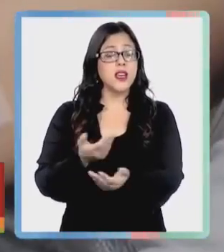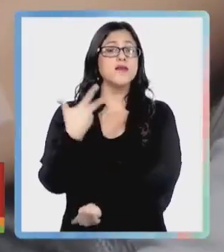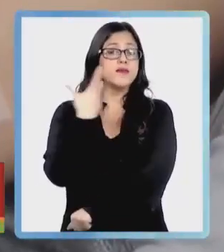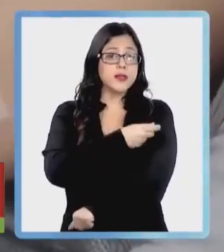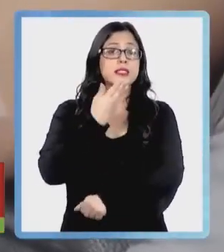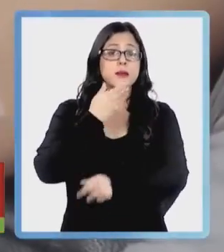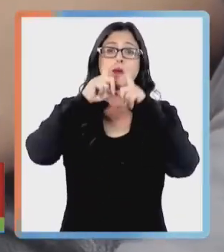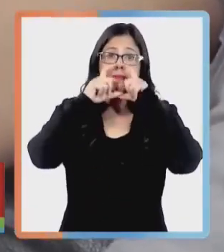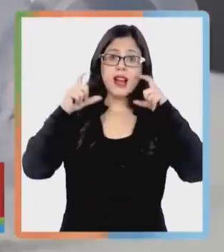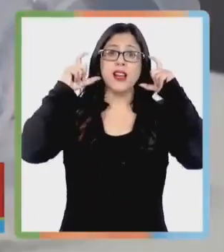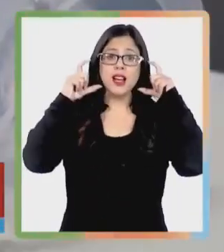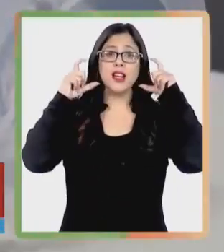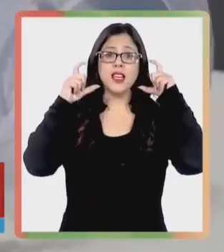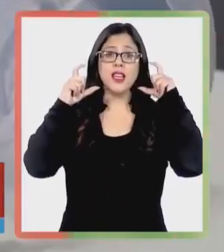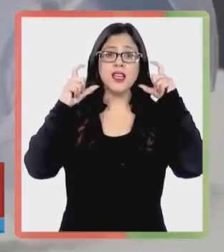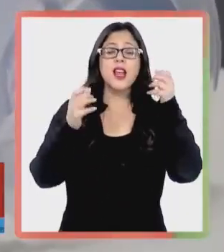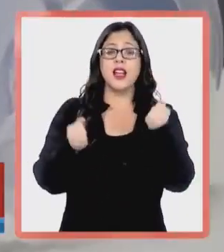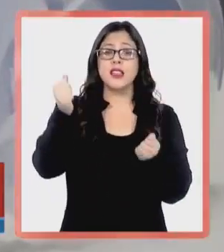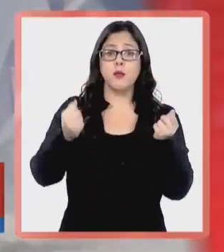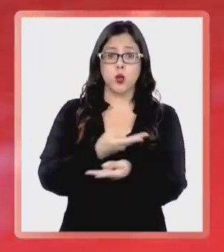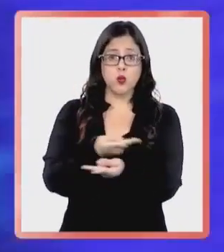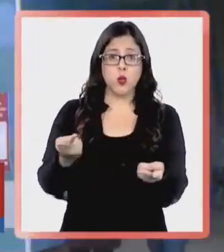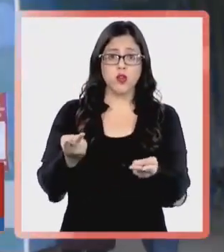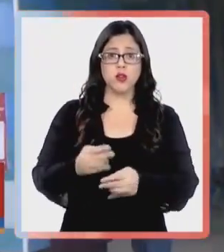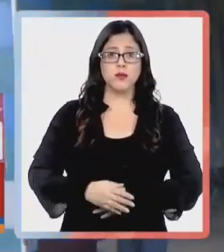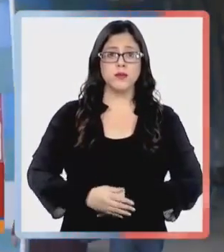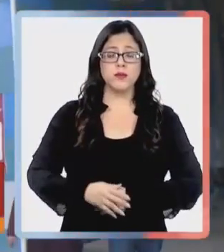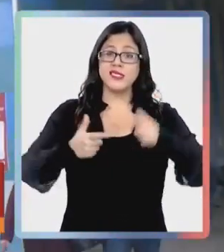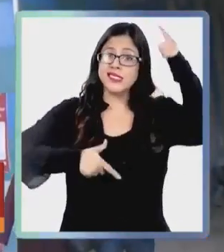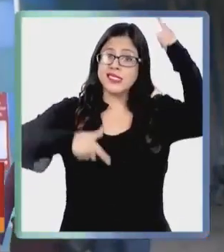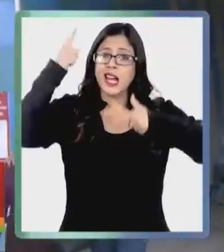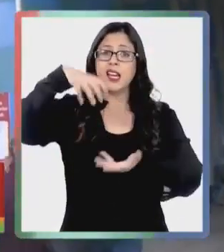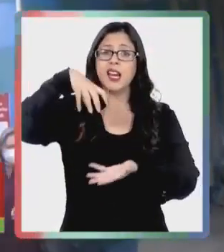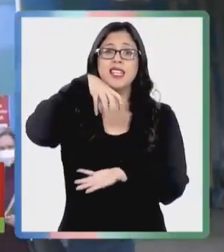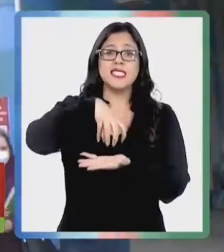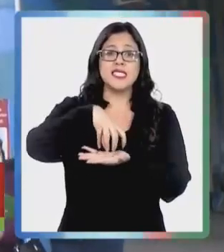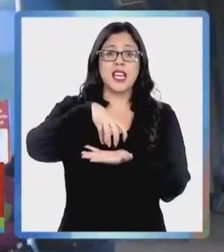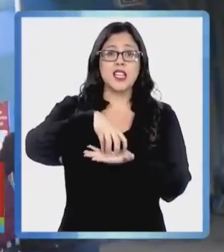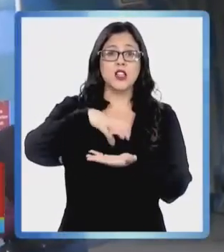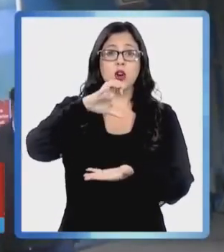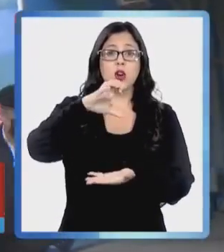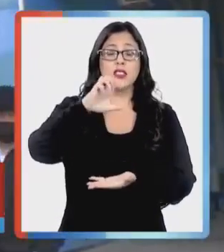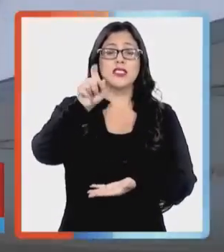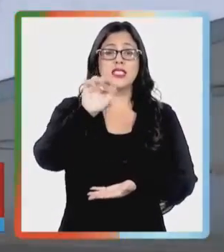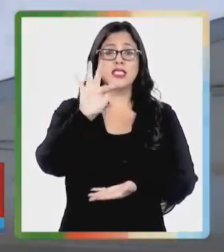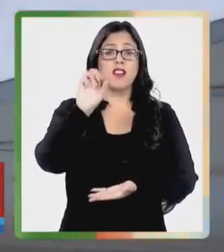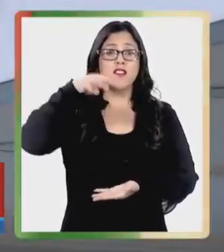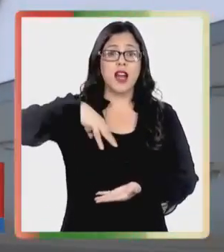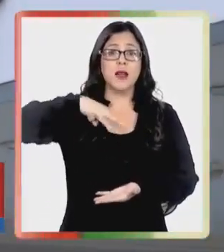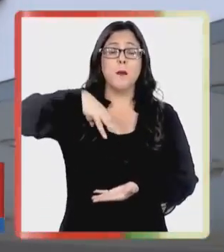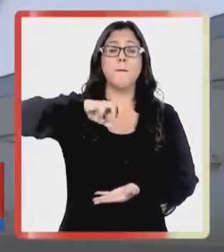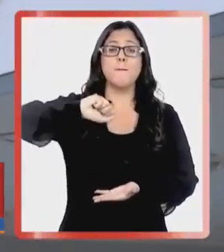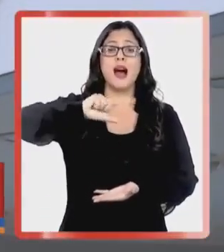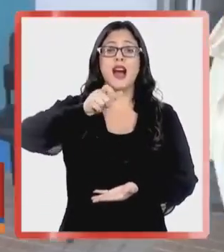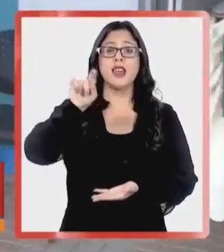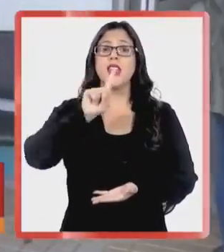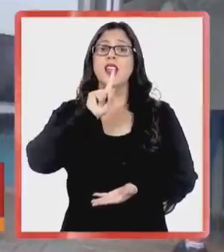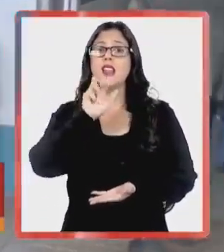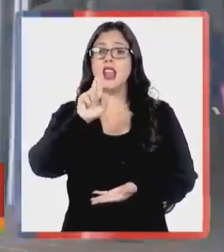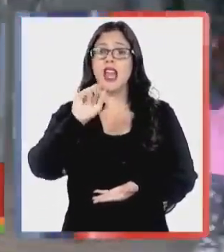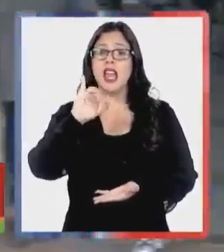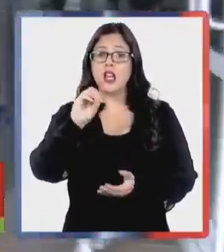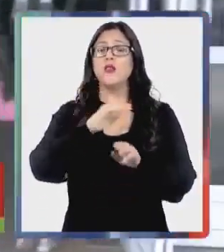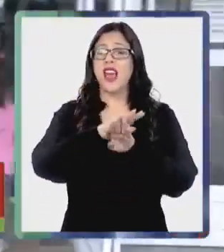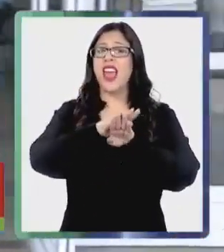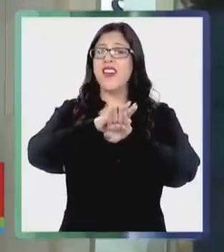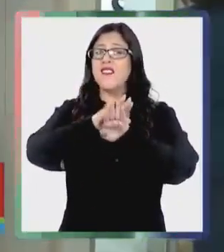y a usar mascarilla en el transporte público. En Talca, el Centro de Salud Familiar Magisterio quiere evitar las filas por conseguir